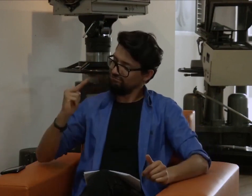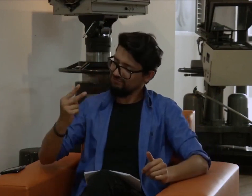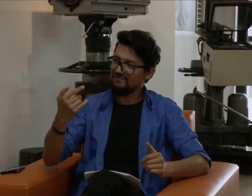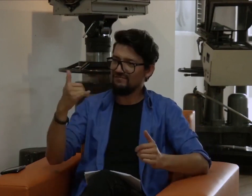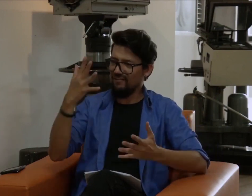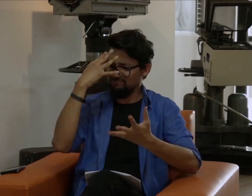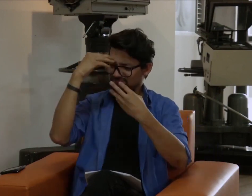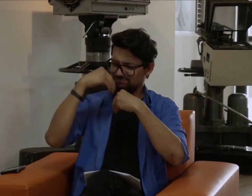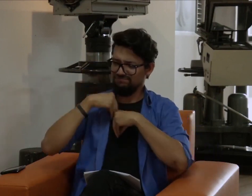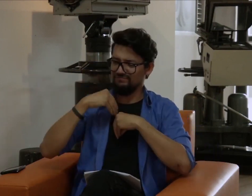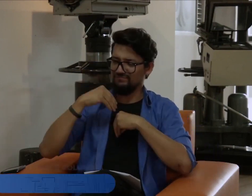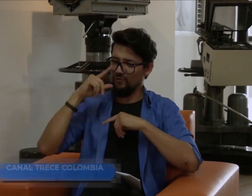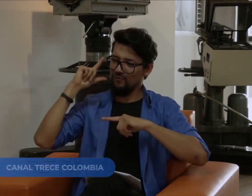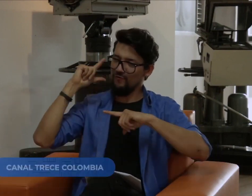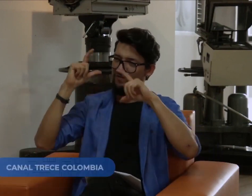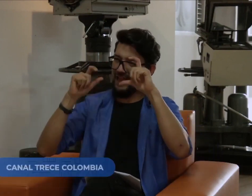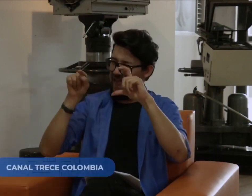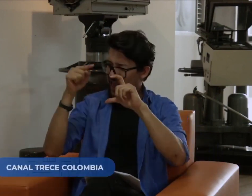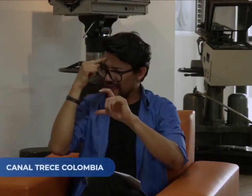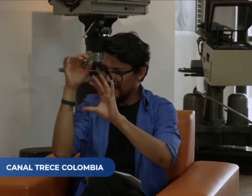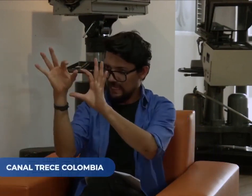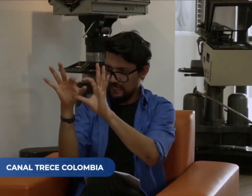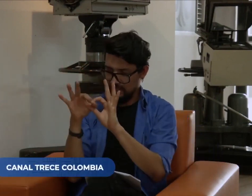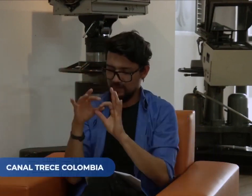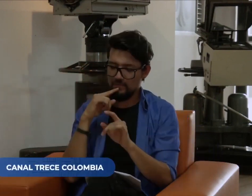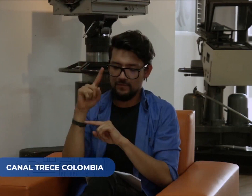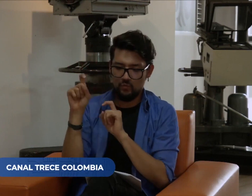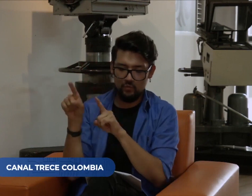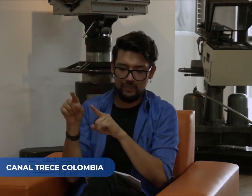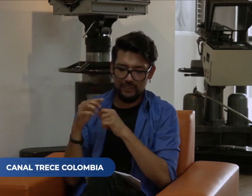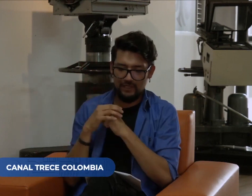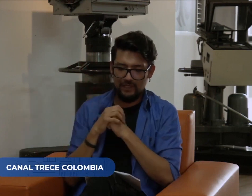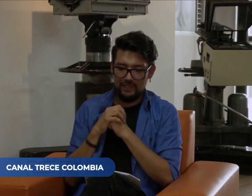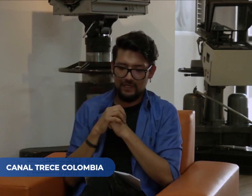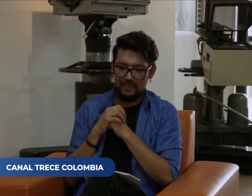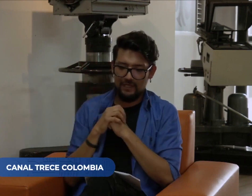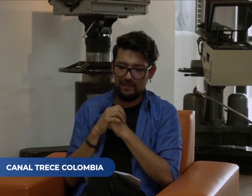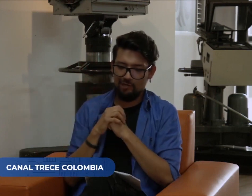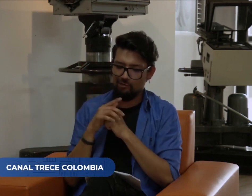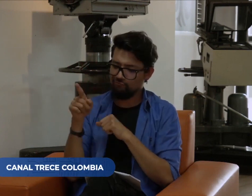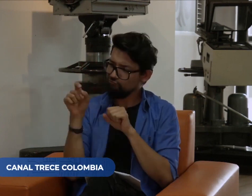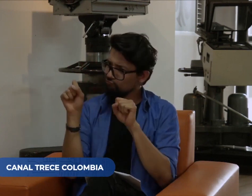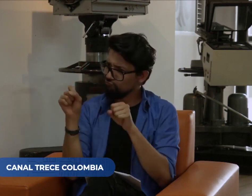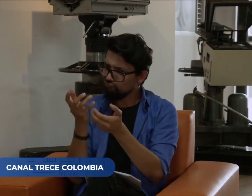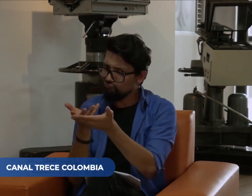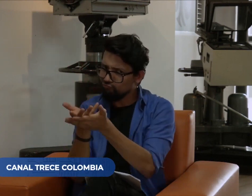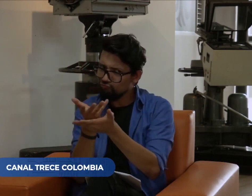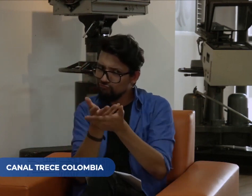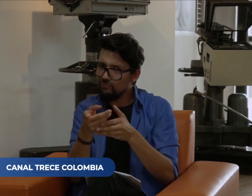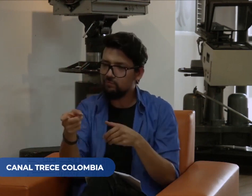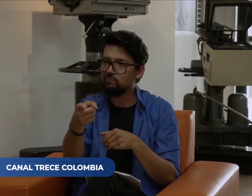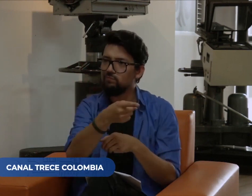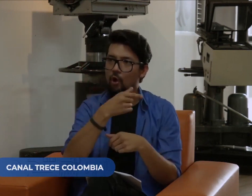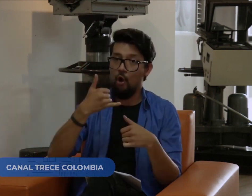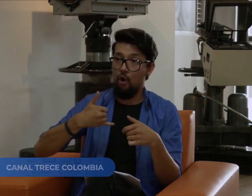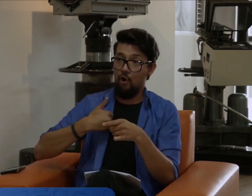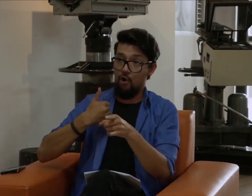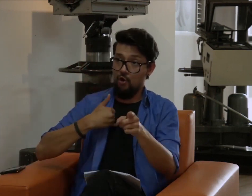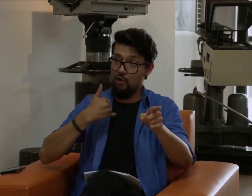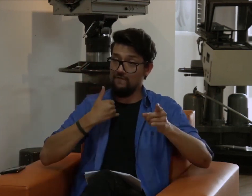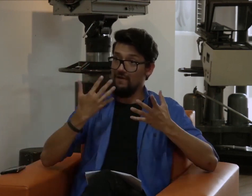experiencia en la fotografía, desde las distintas temáticas y formas en que la has vivido, nos regales unas